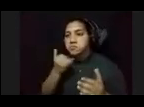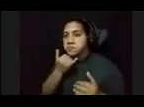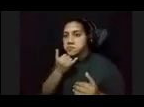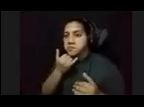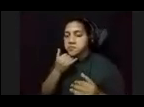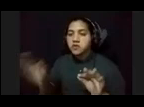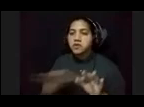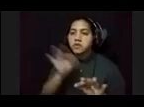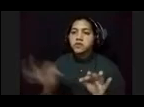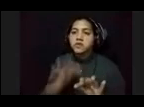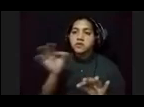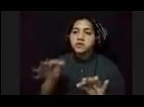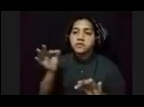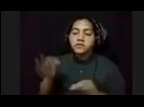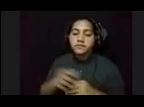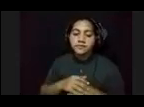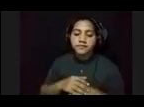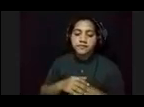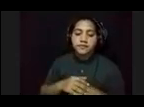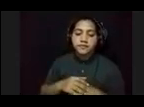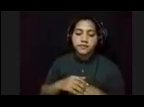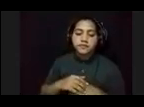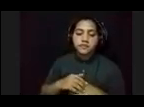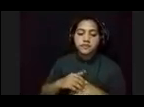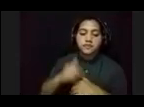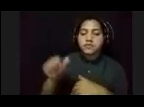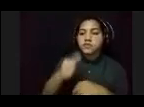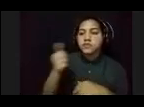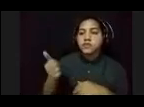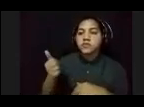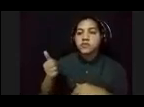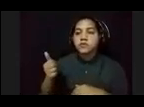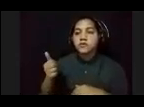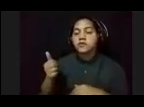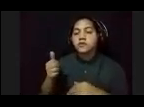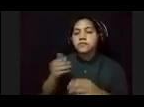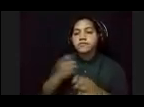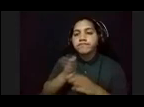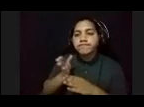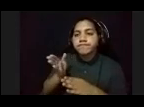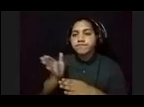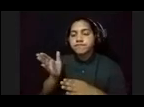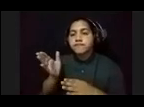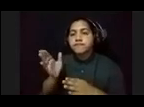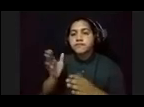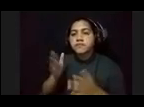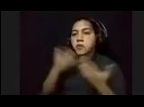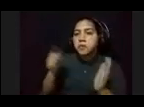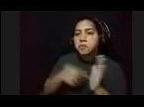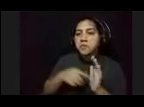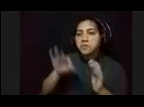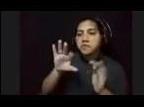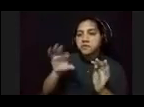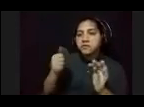costureras. Se destacan otras ocupaciones especializadas que no existían en el 1910, como son